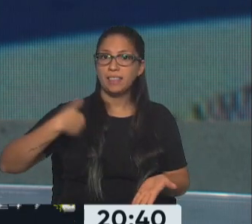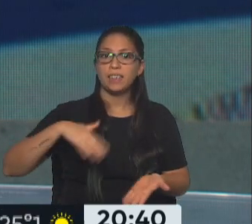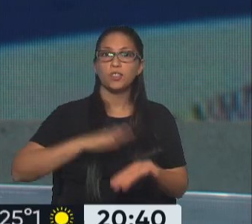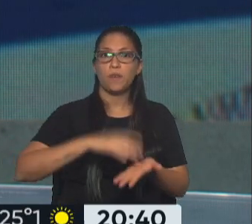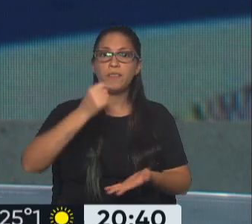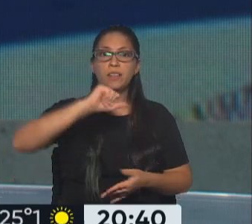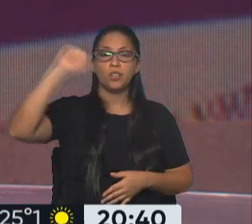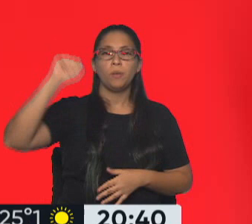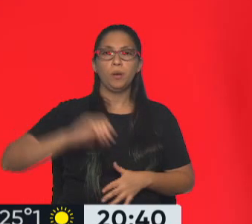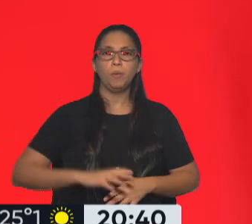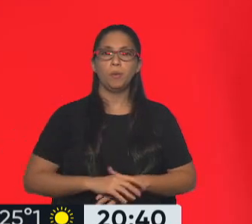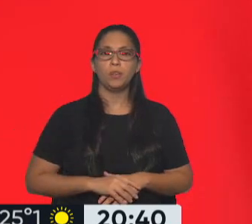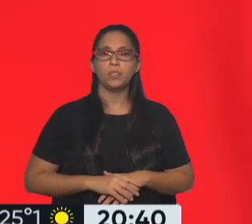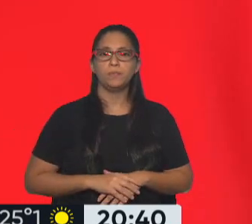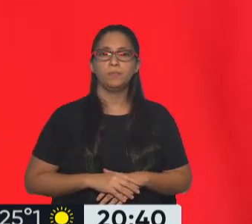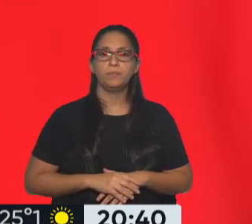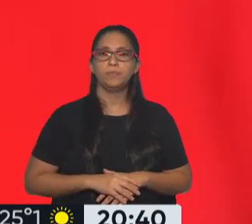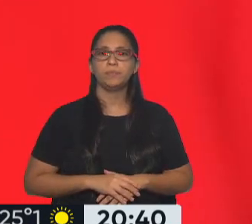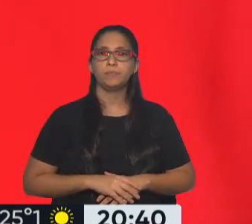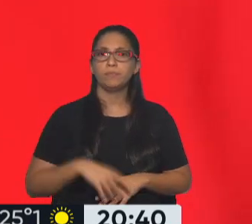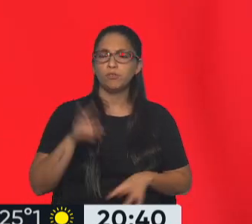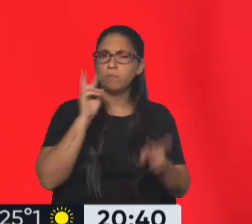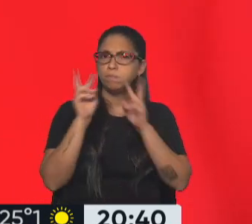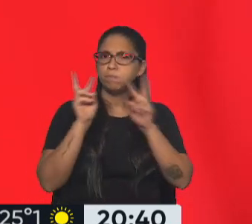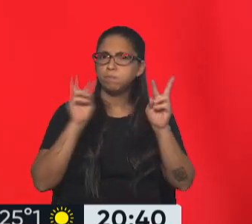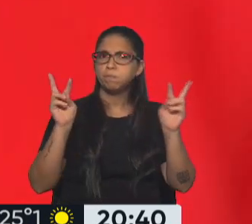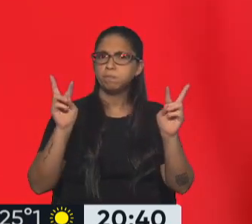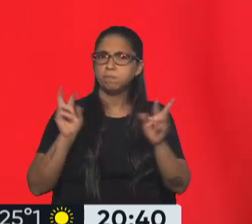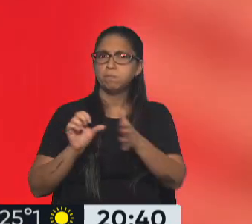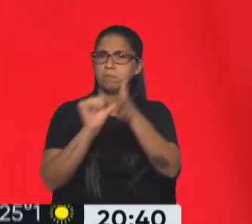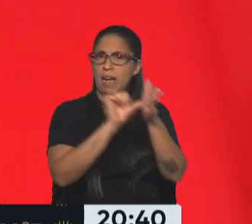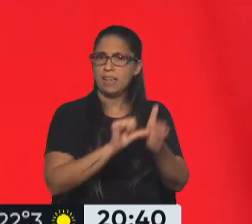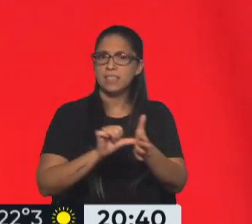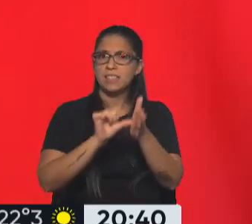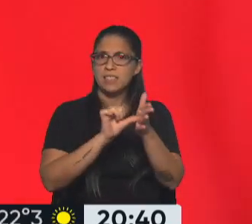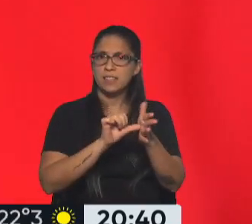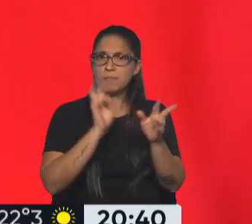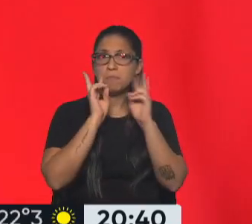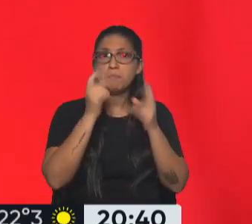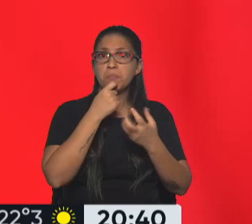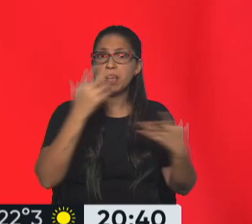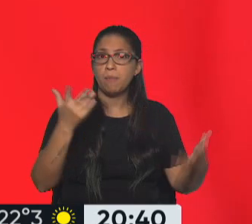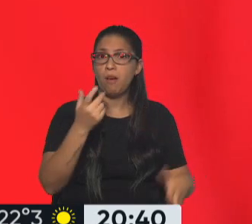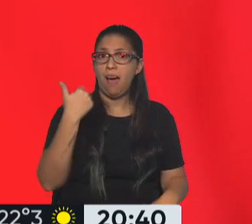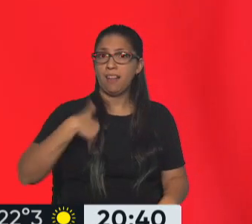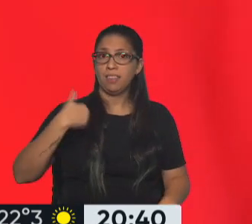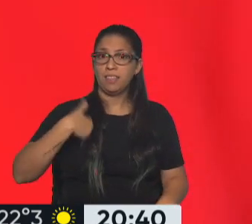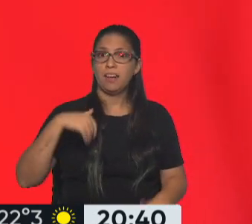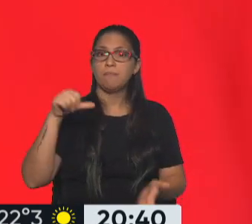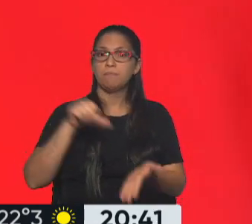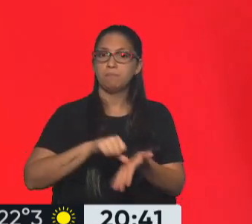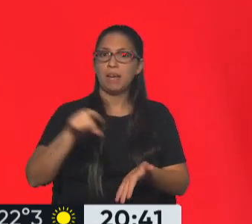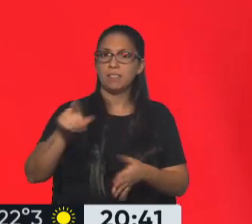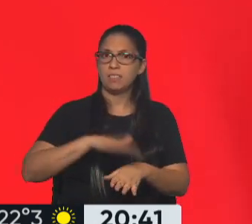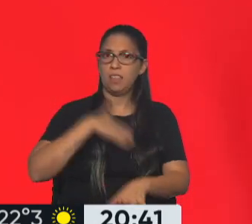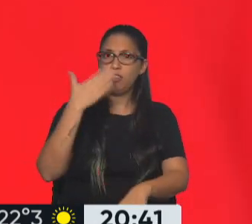A ver. We see that countries are looking, look at Argentina, a country that has been for a